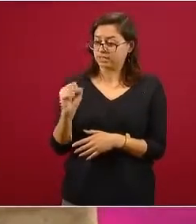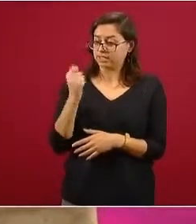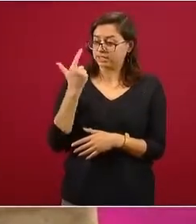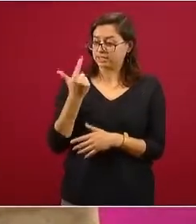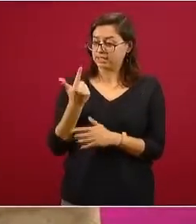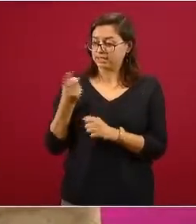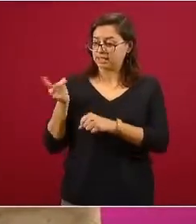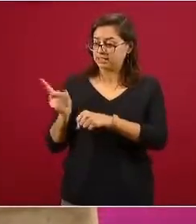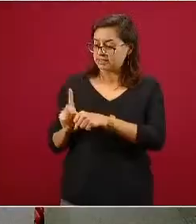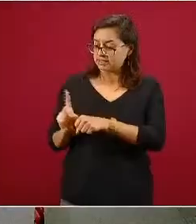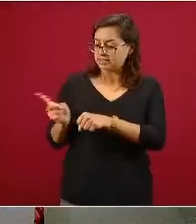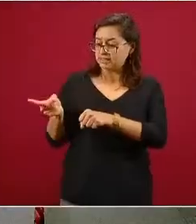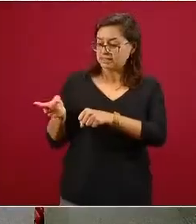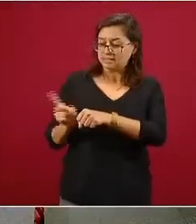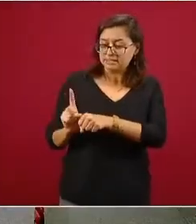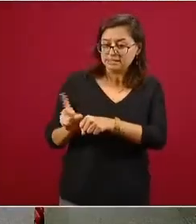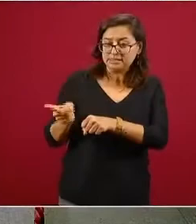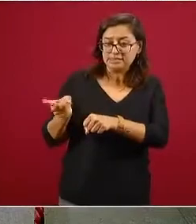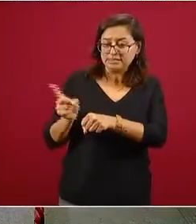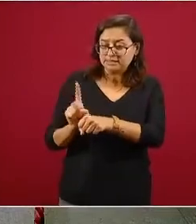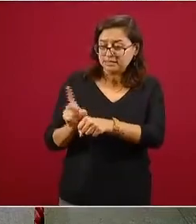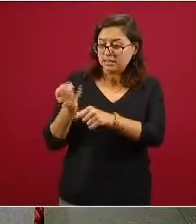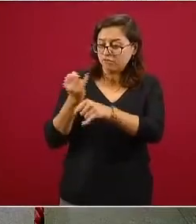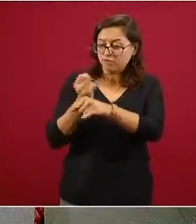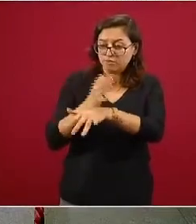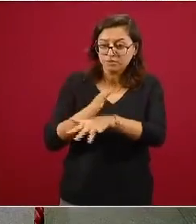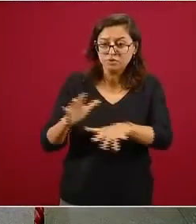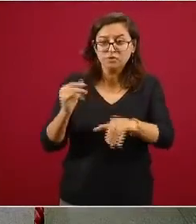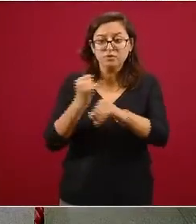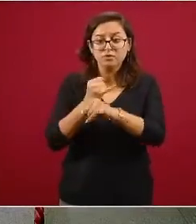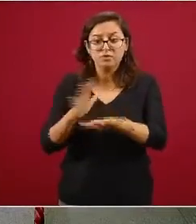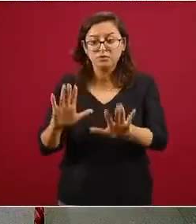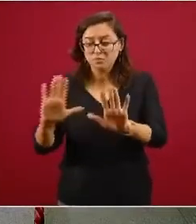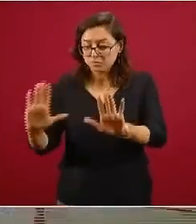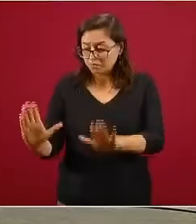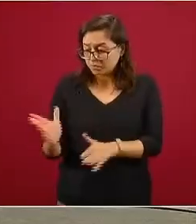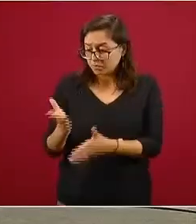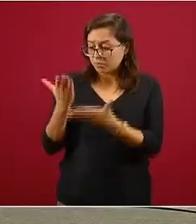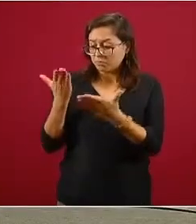hacia el público muestra consistentemente, bueno, hoy tuvimos una nueva